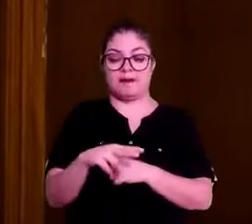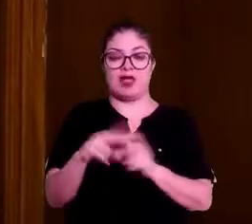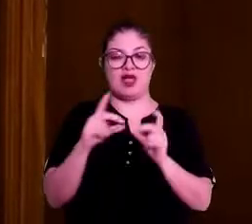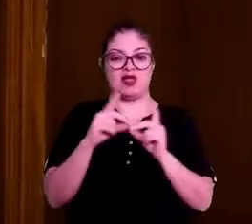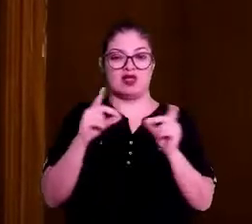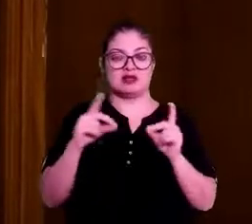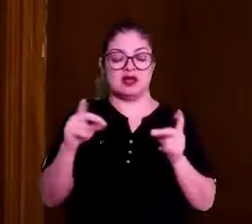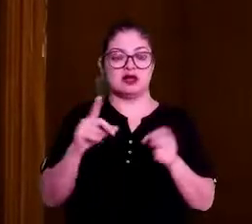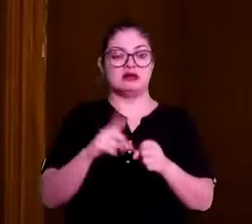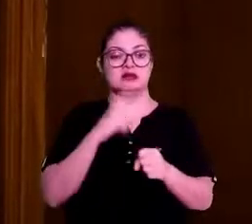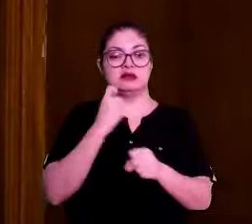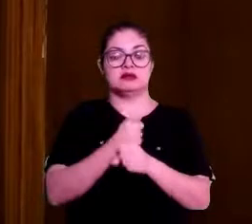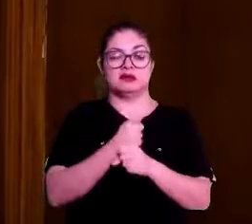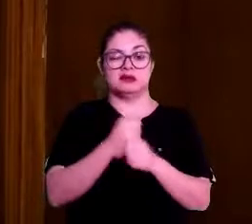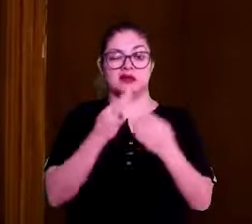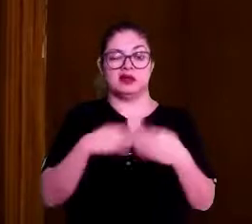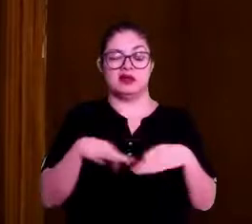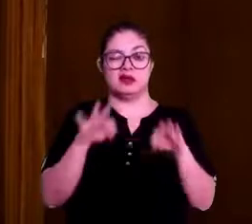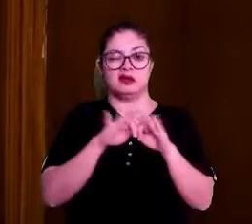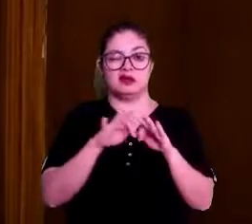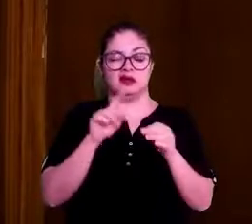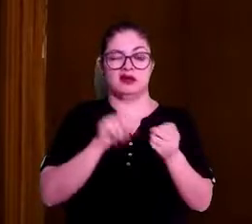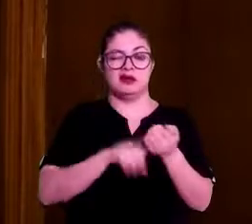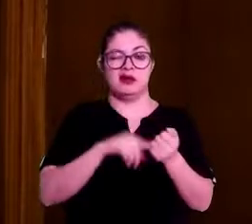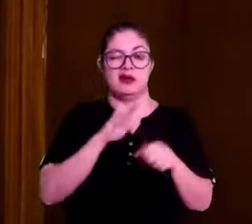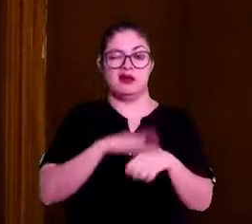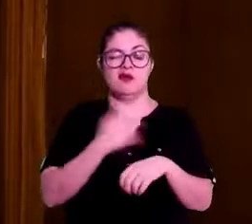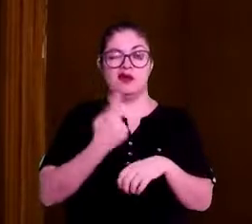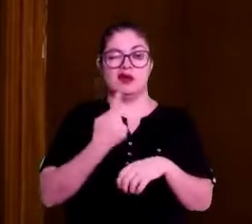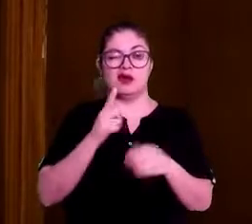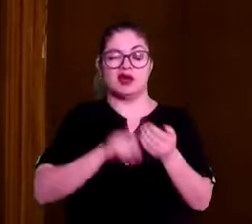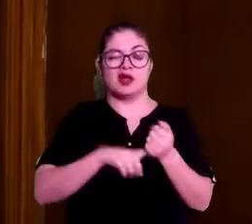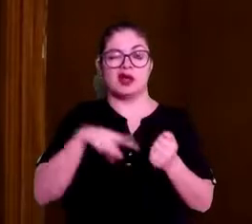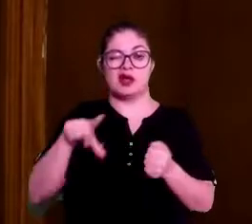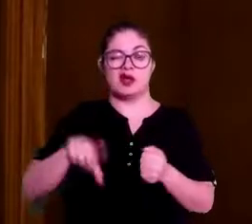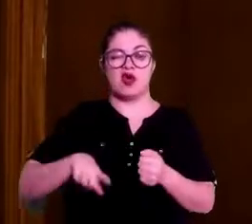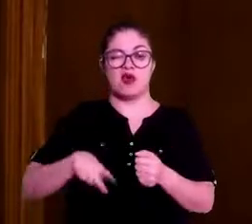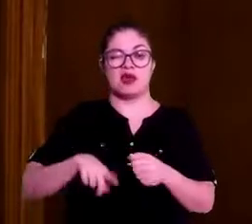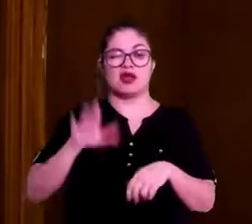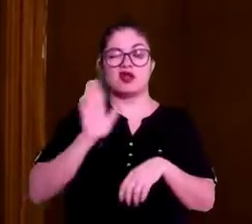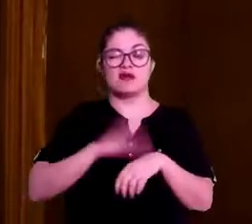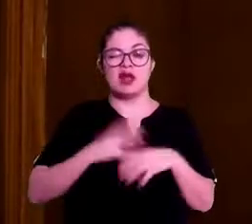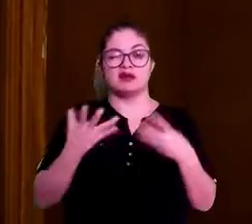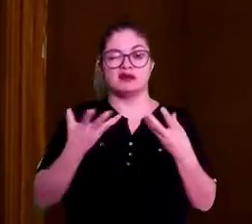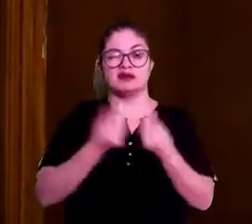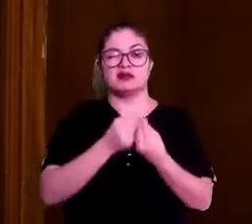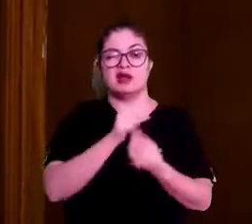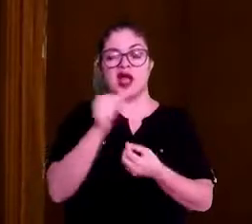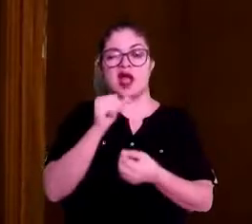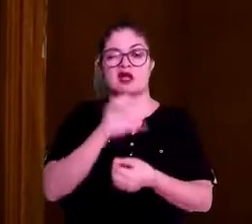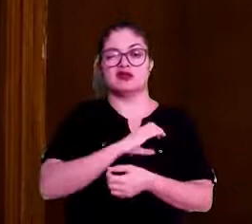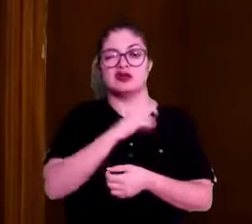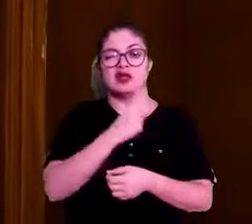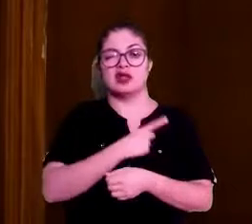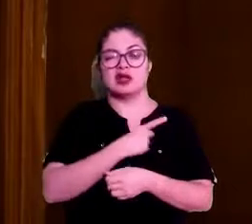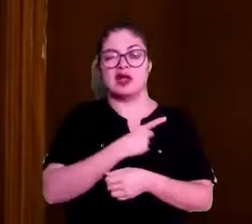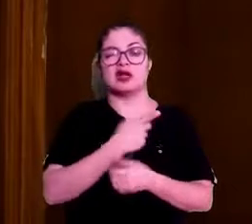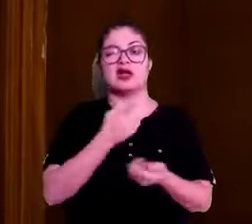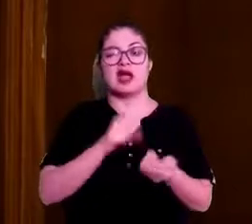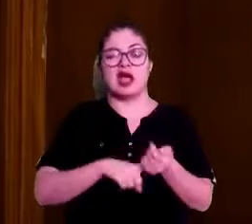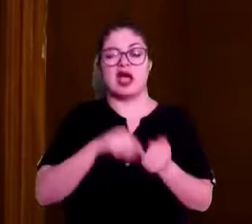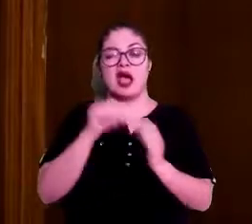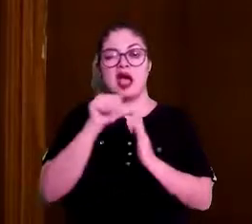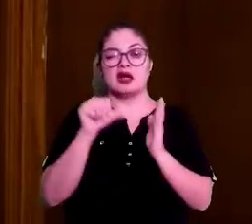eje fundamental debido a que en el ámbito de gobierno más cercano a la ciudadanía, conforme a lo dispuesto en el